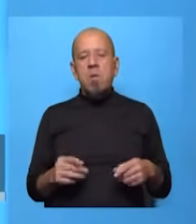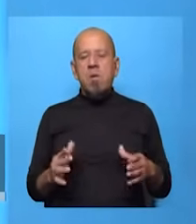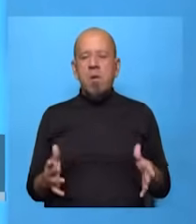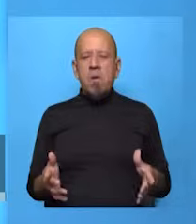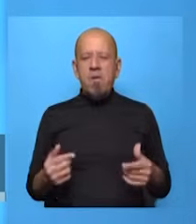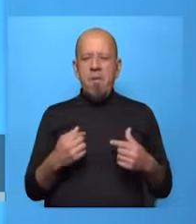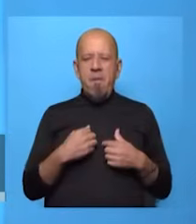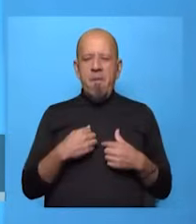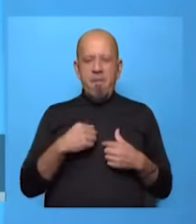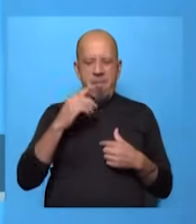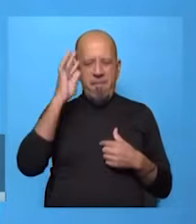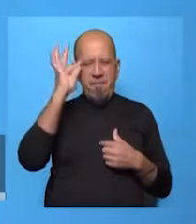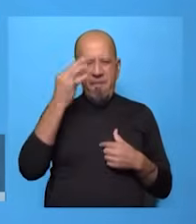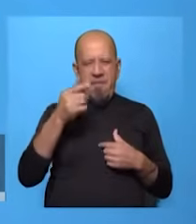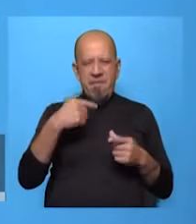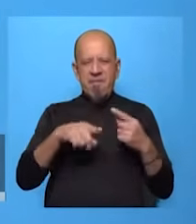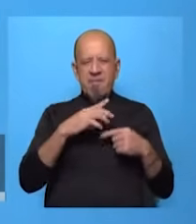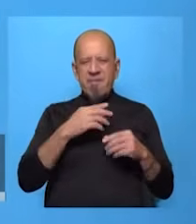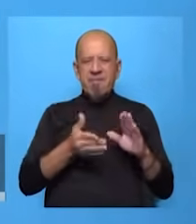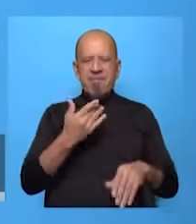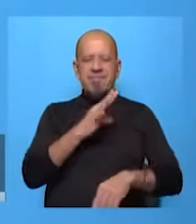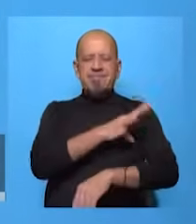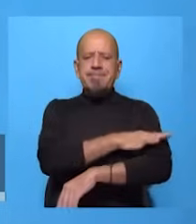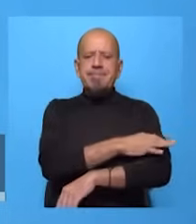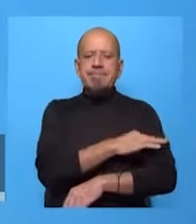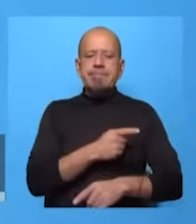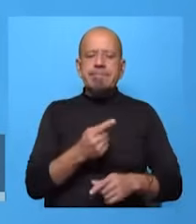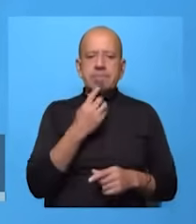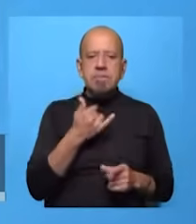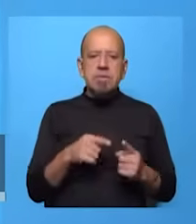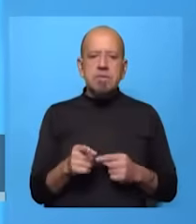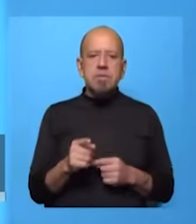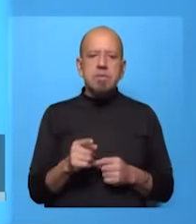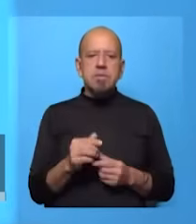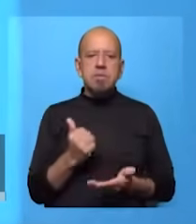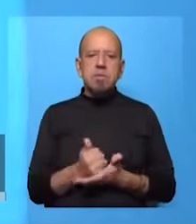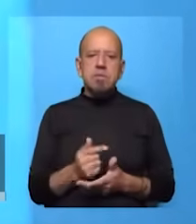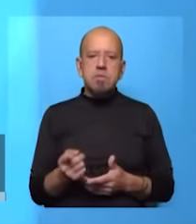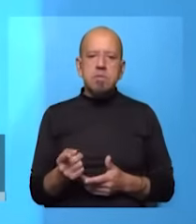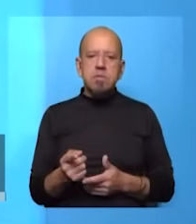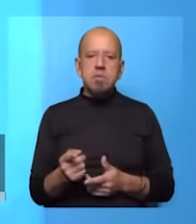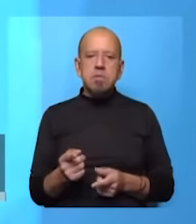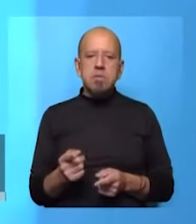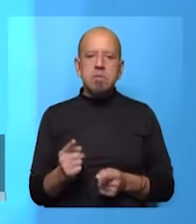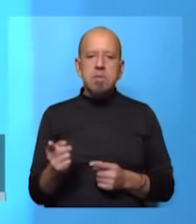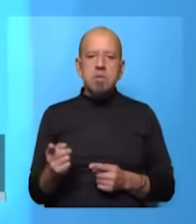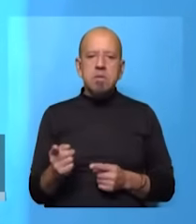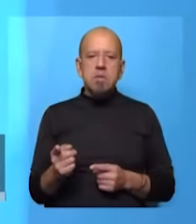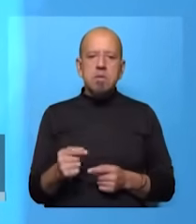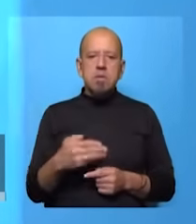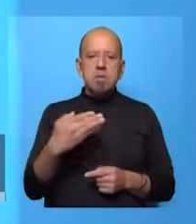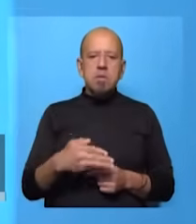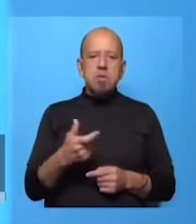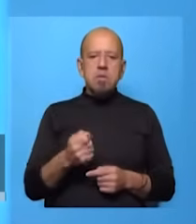creo que yamandu or amplía ese Horizonte te voy a poner un ejemplo concreto yo estuve hace unos meses en pueblo del barro